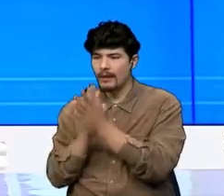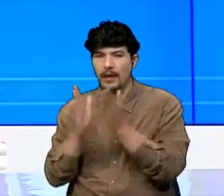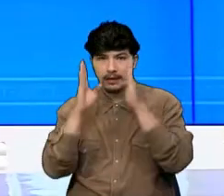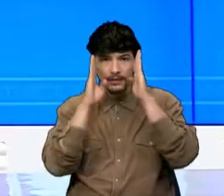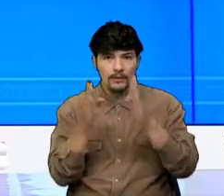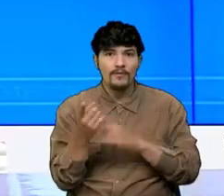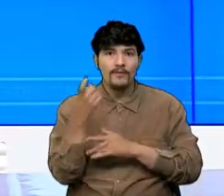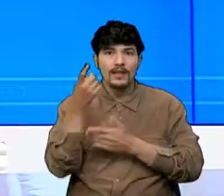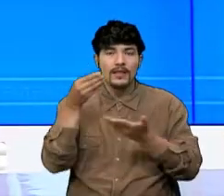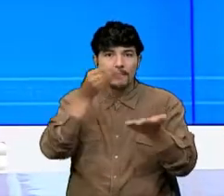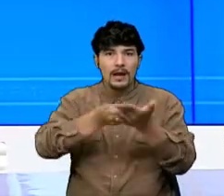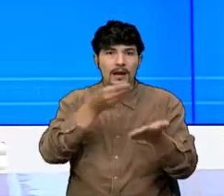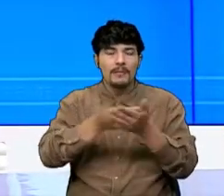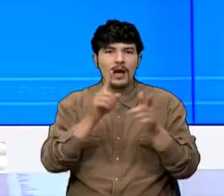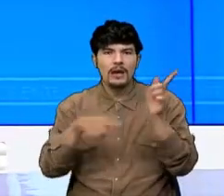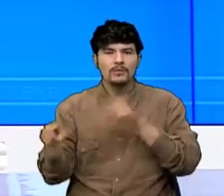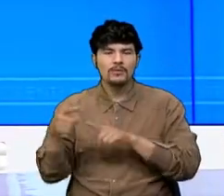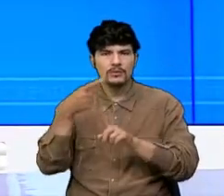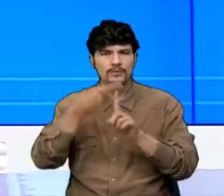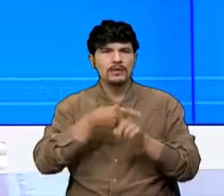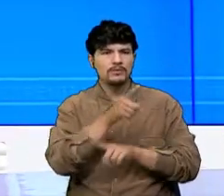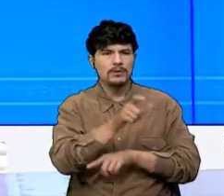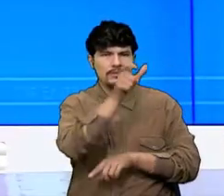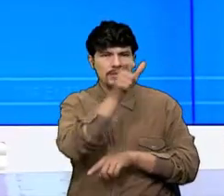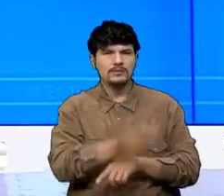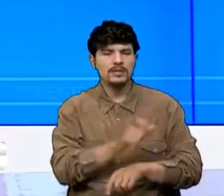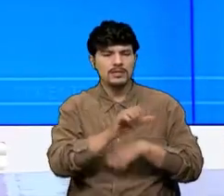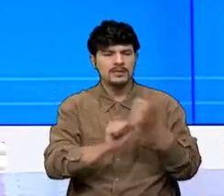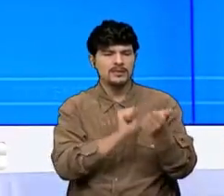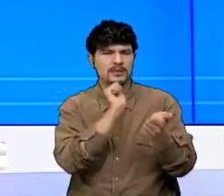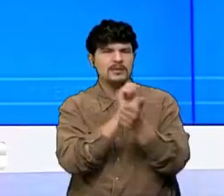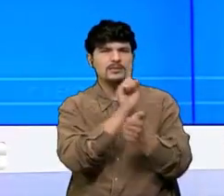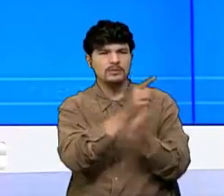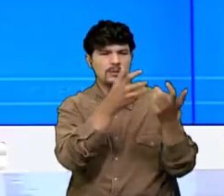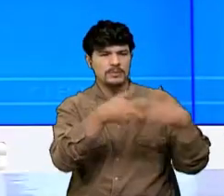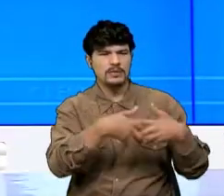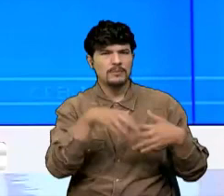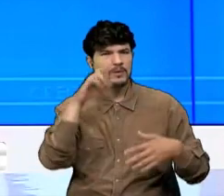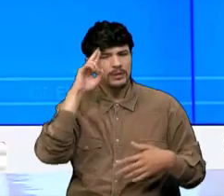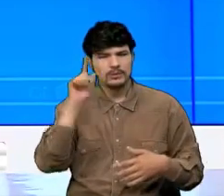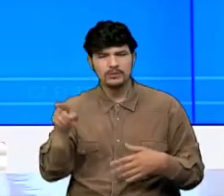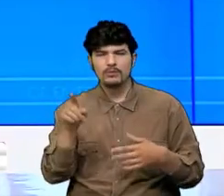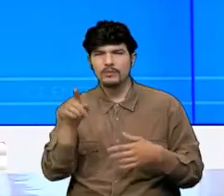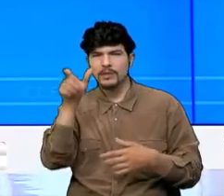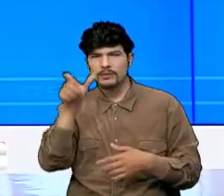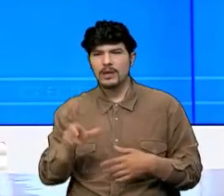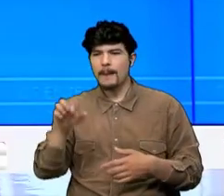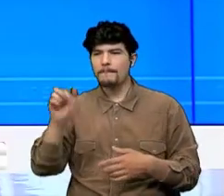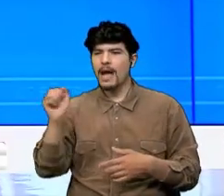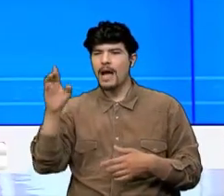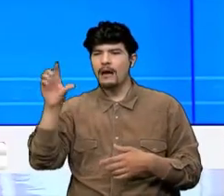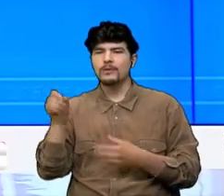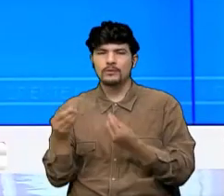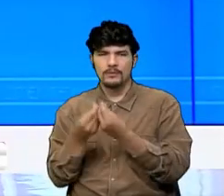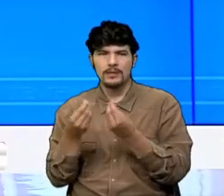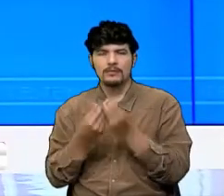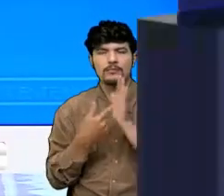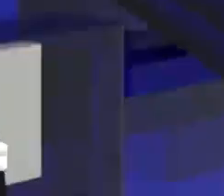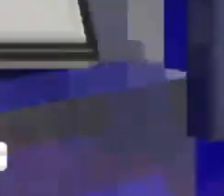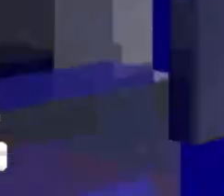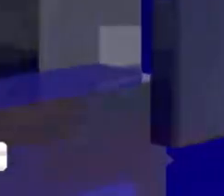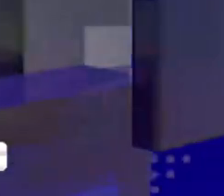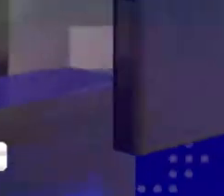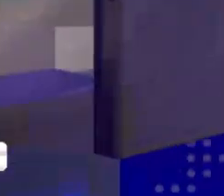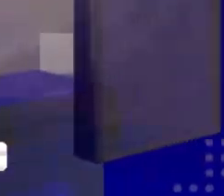La falta de sueldo desde hace varios meses motivó que un empleado se amarrara en la puerta de una empresa. Pablo Vázquez estuvo allí. ¿Cuál es la situación a esta hora? Pablo,